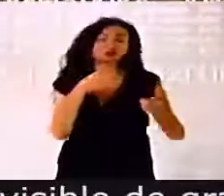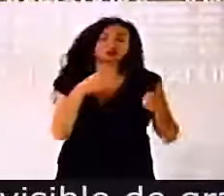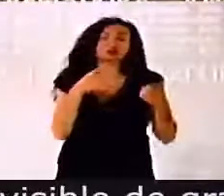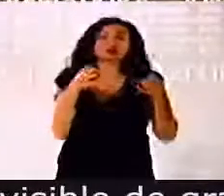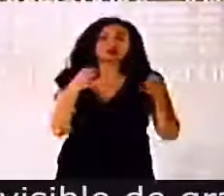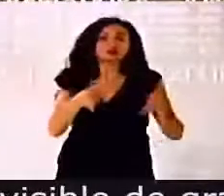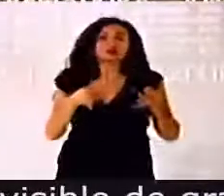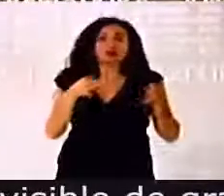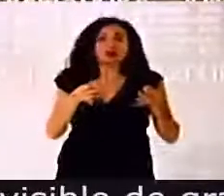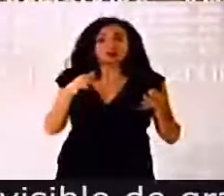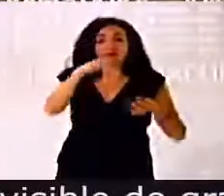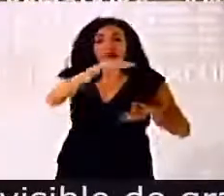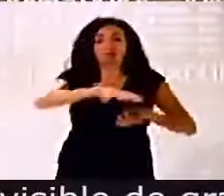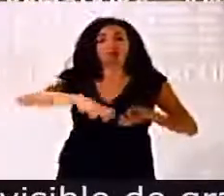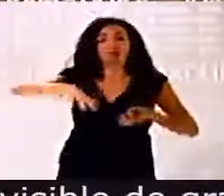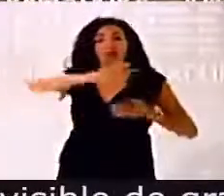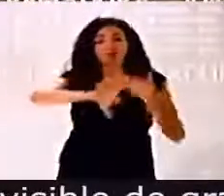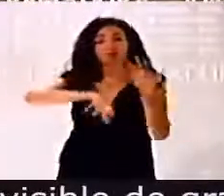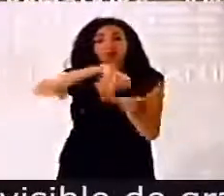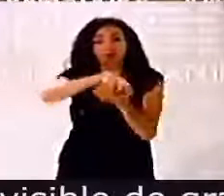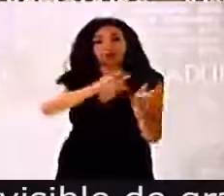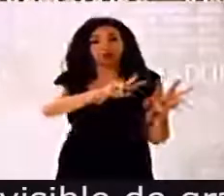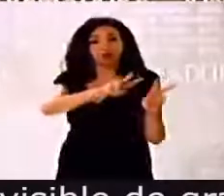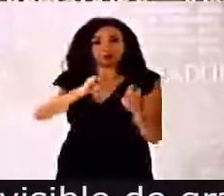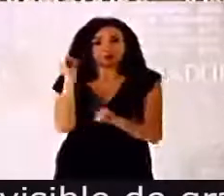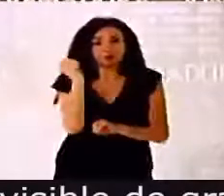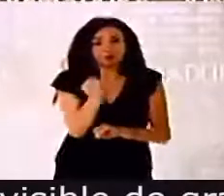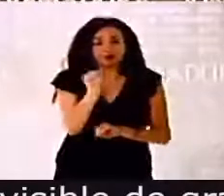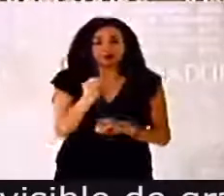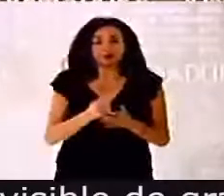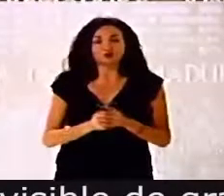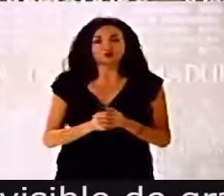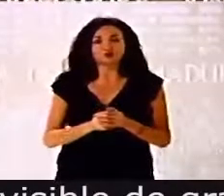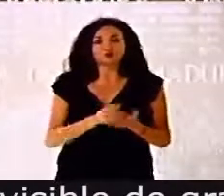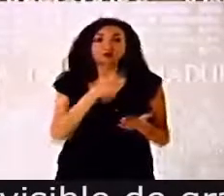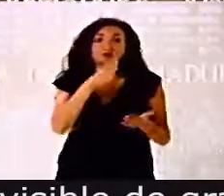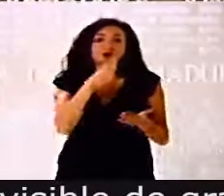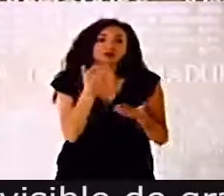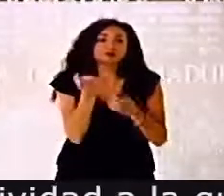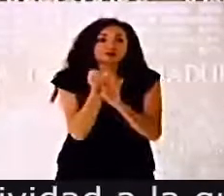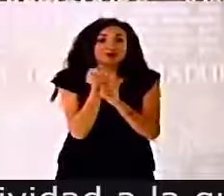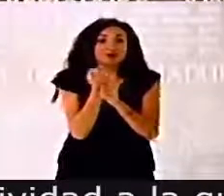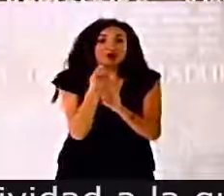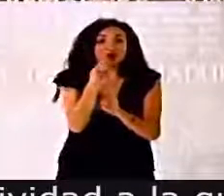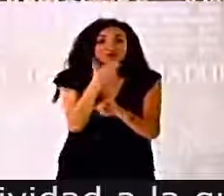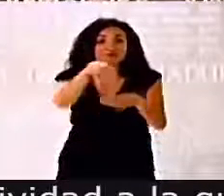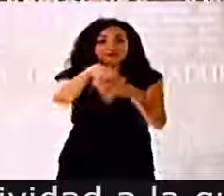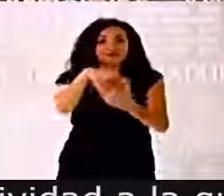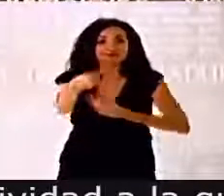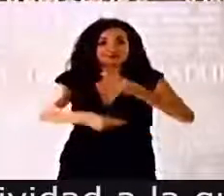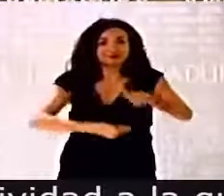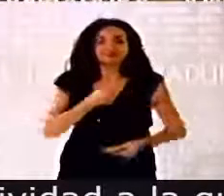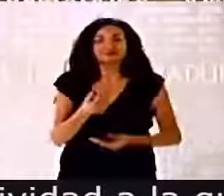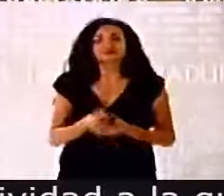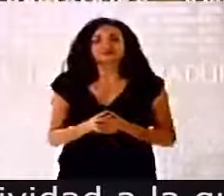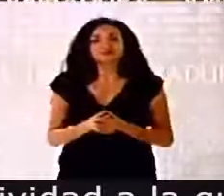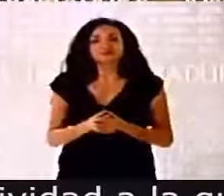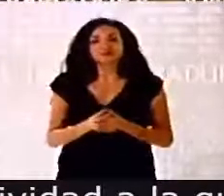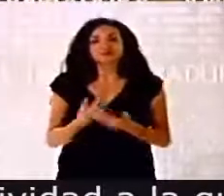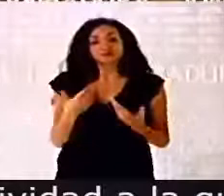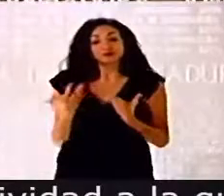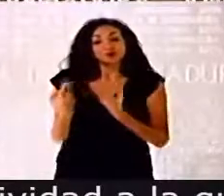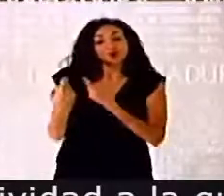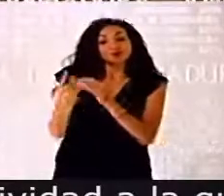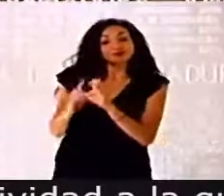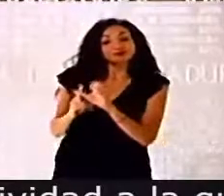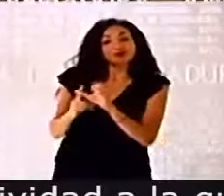del nuevo matadero, dada la actividad a la que se va a dedicar. Desde que la Junta de